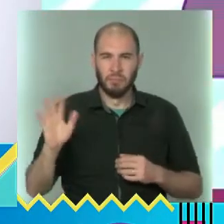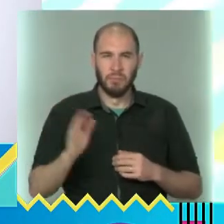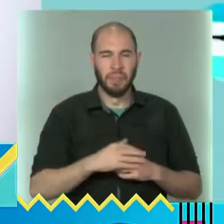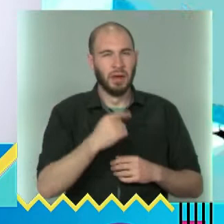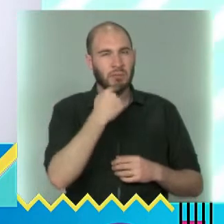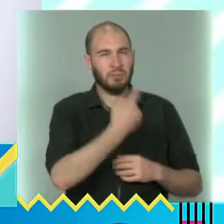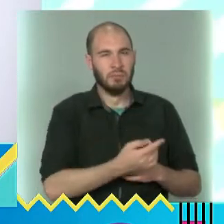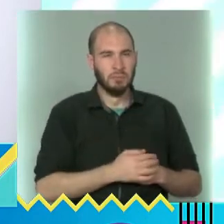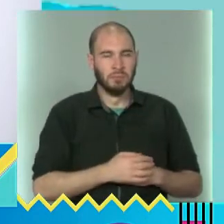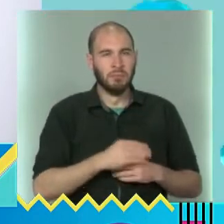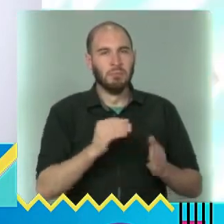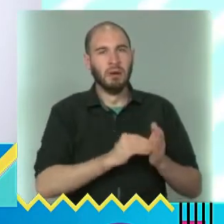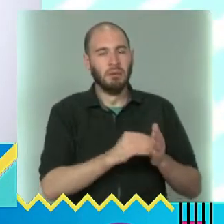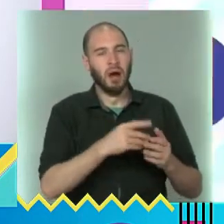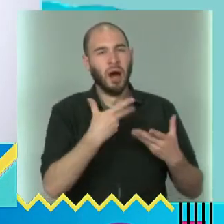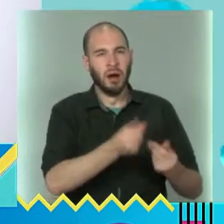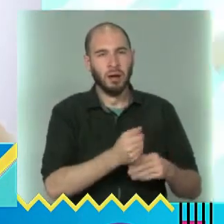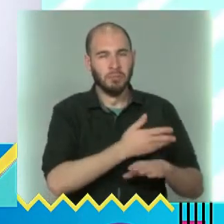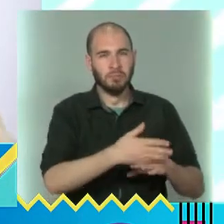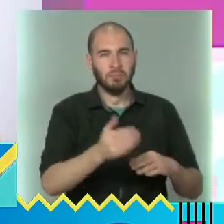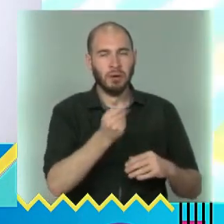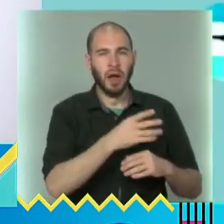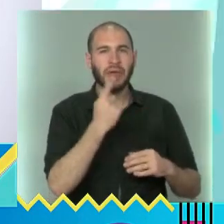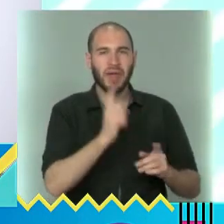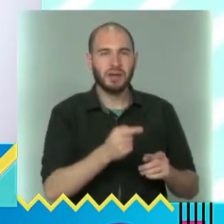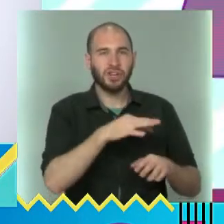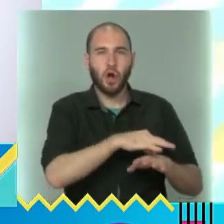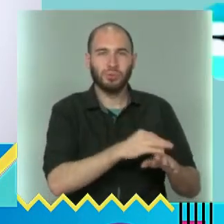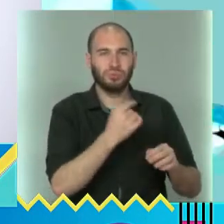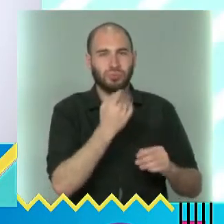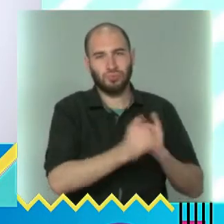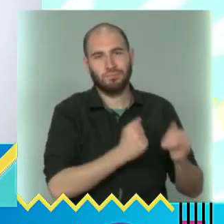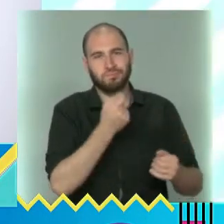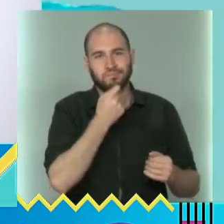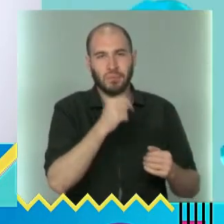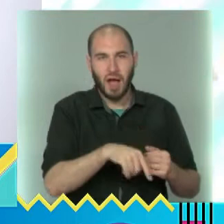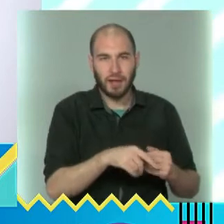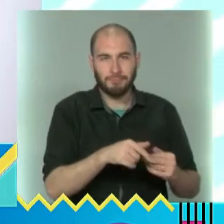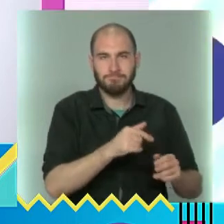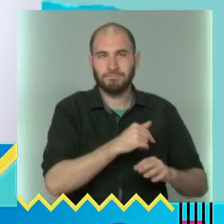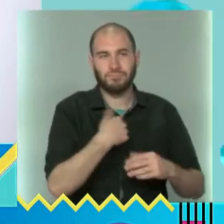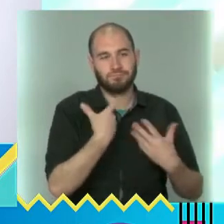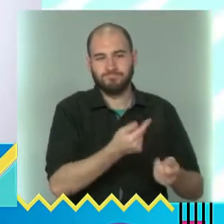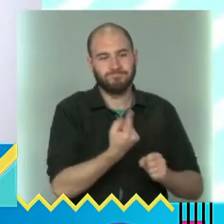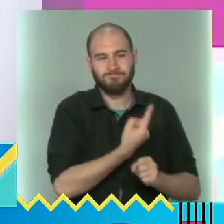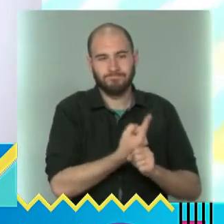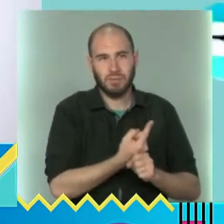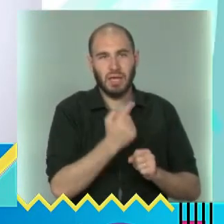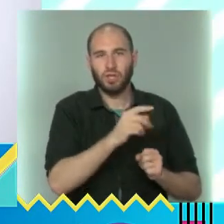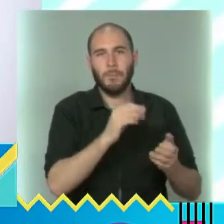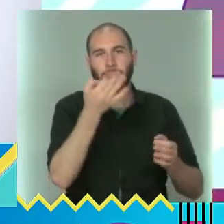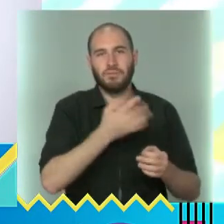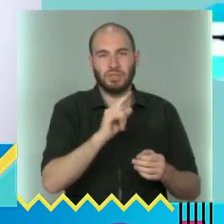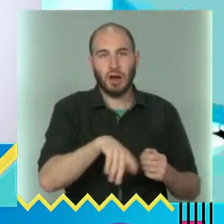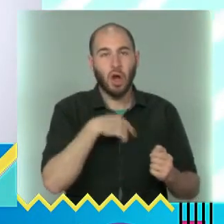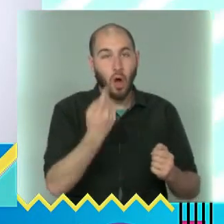acerca de hasta qué momento puede ayudar un coach y en qué momento el coach dice, bueno, yo en este aspecto no te puedo ayudar, quizás es otro